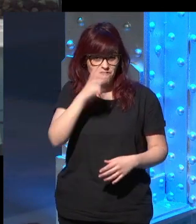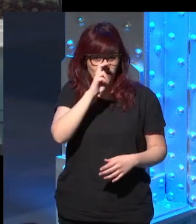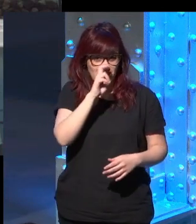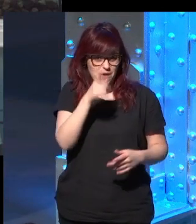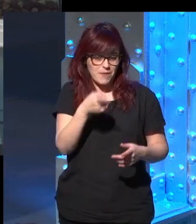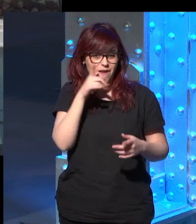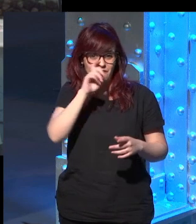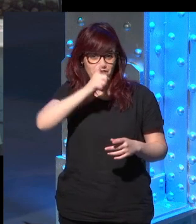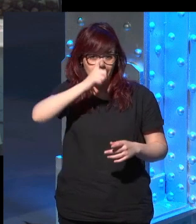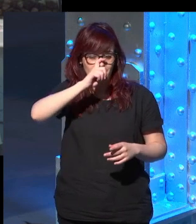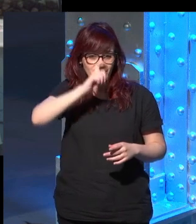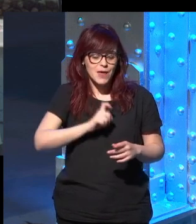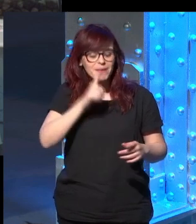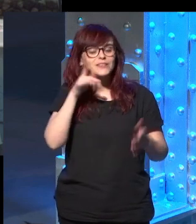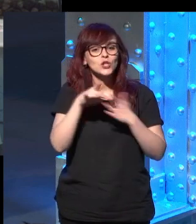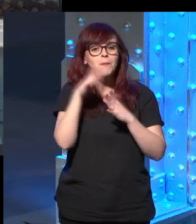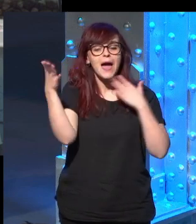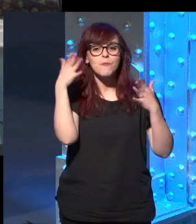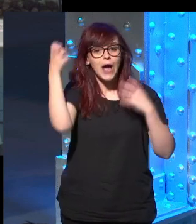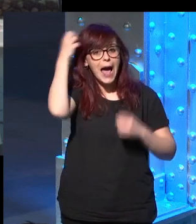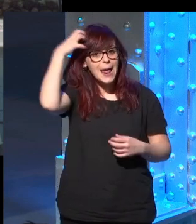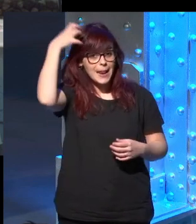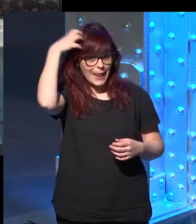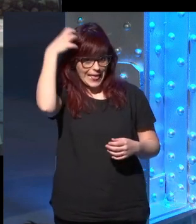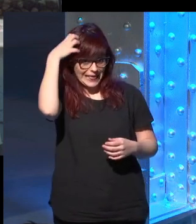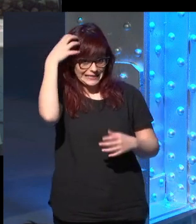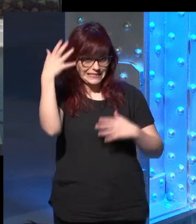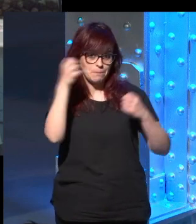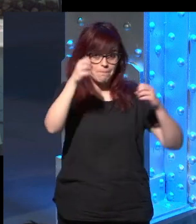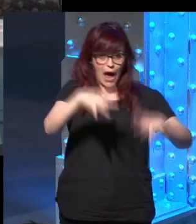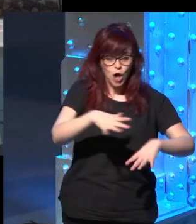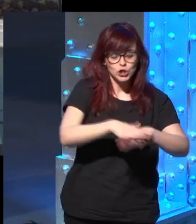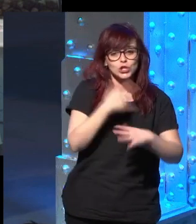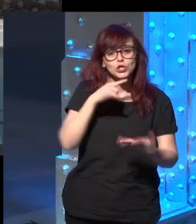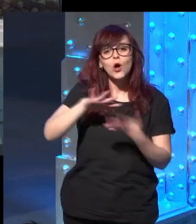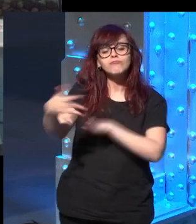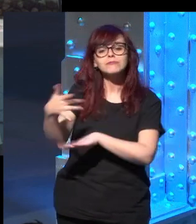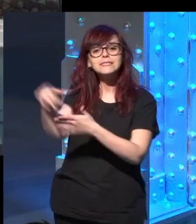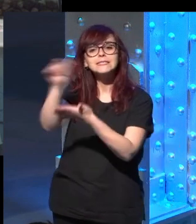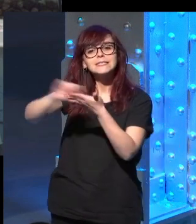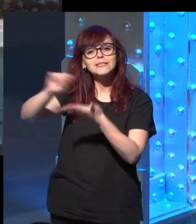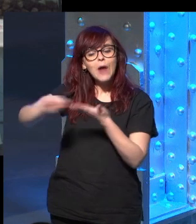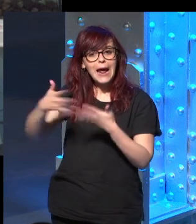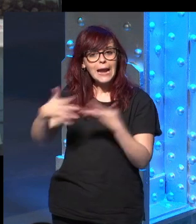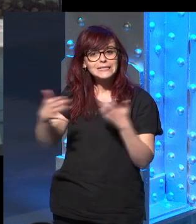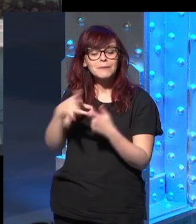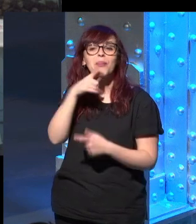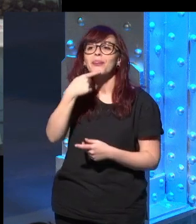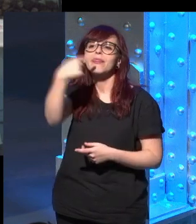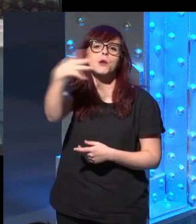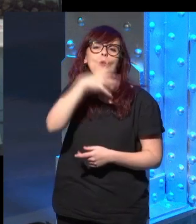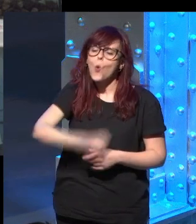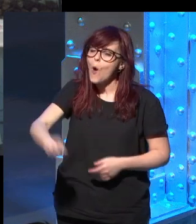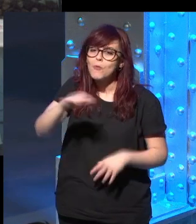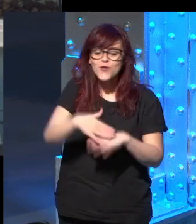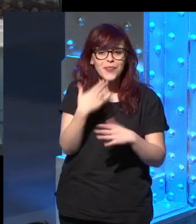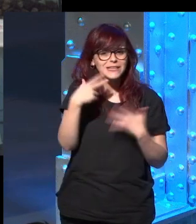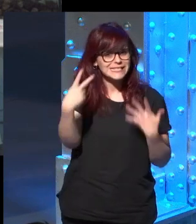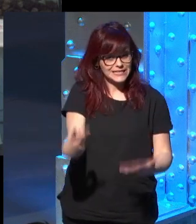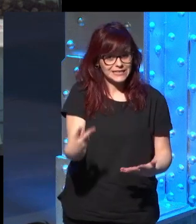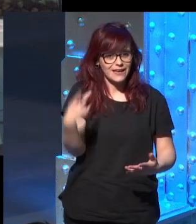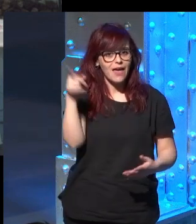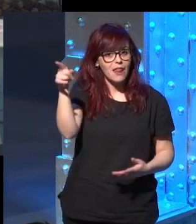En la época en la que los niños escriben a los reyes, lo escribí al príncipe Felipe para decirle que era muy guapo. Y recuerdo, yo tenía 7